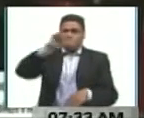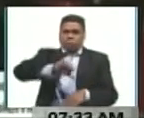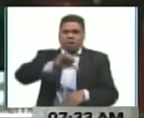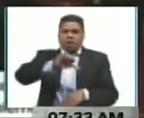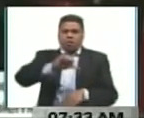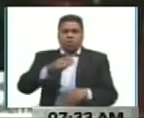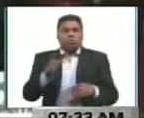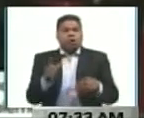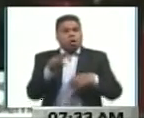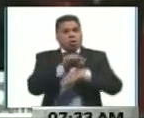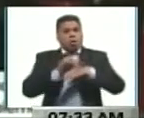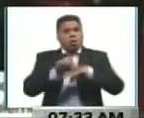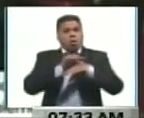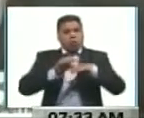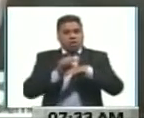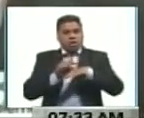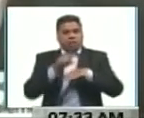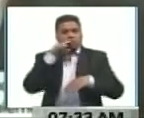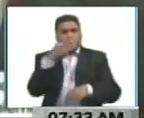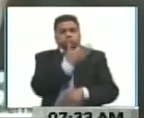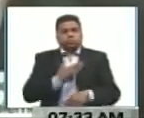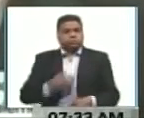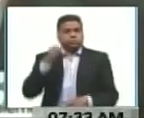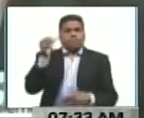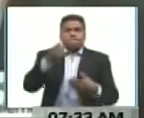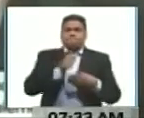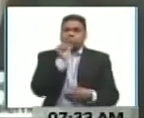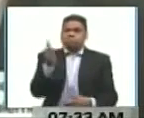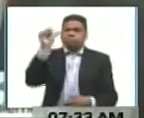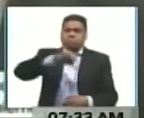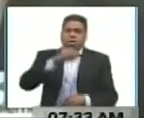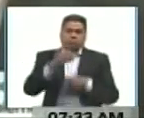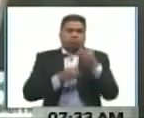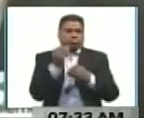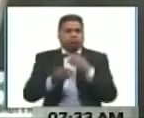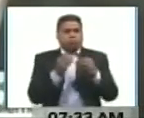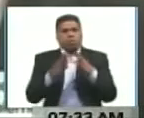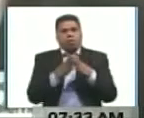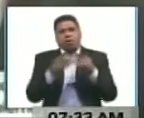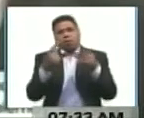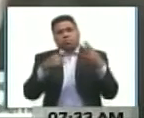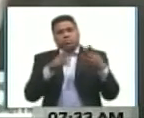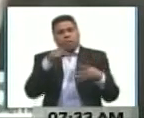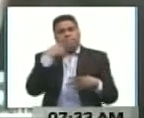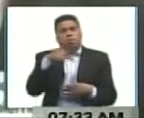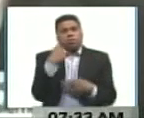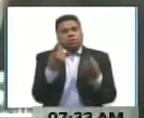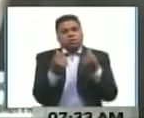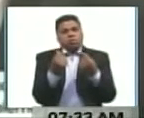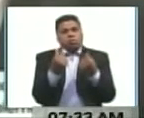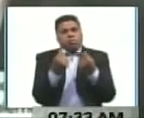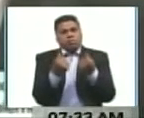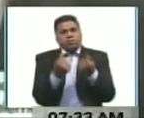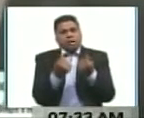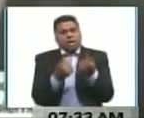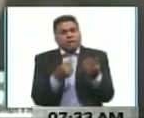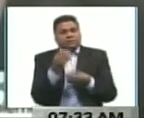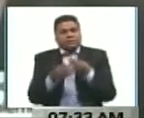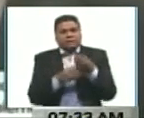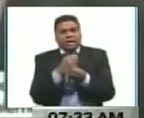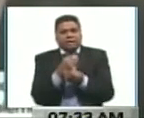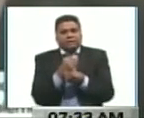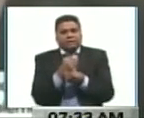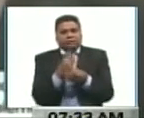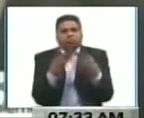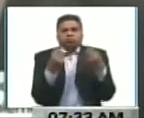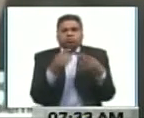un gobierno que ellos confíen en que es legítimo y pueda comenzar a implementar políticas económicas que lo saquen del espiral en el